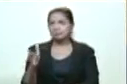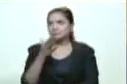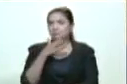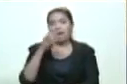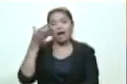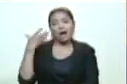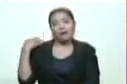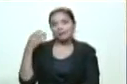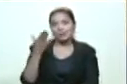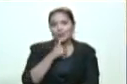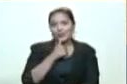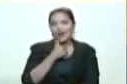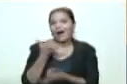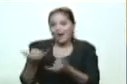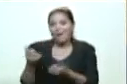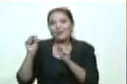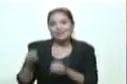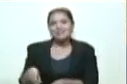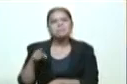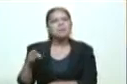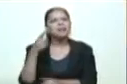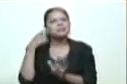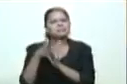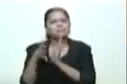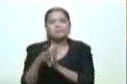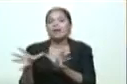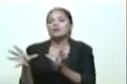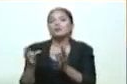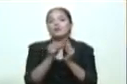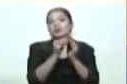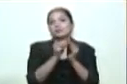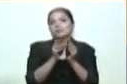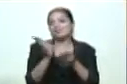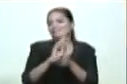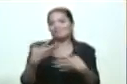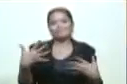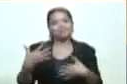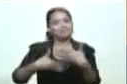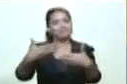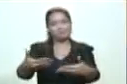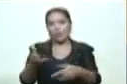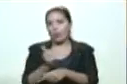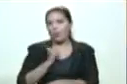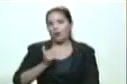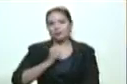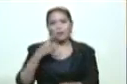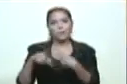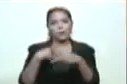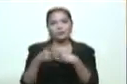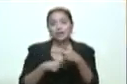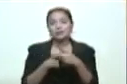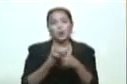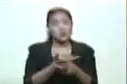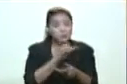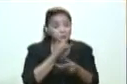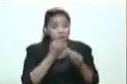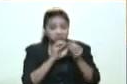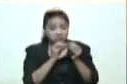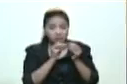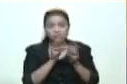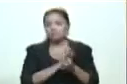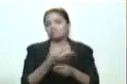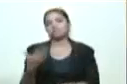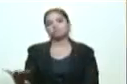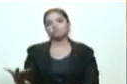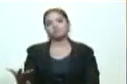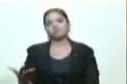herramienta, pero está allí para simplificar lo que haya que simplificar, para acelerar lo que haya que acelerar, para corregir lo que haya que corregir, sin pruritos,